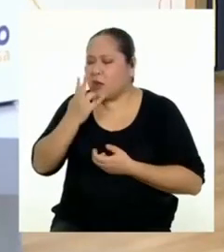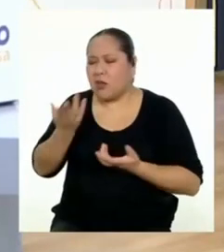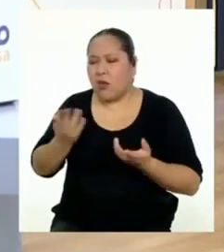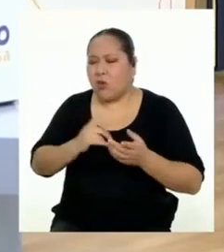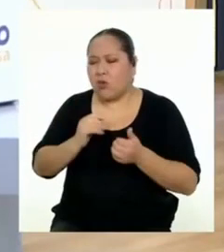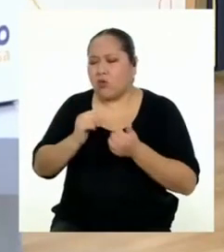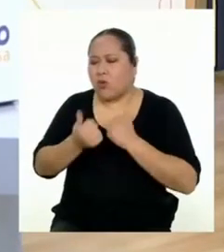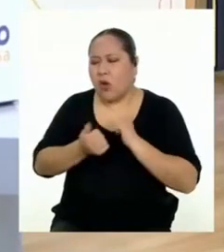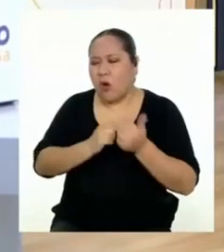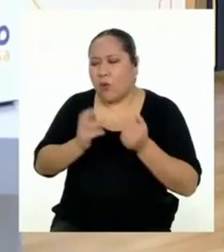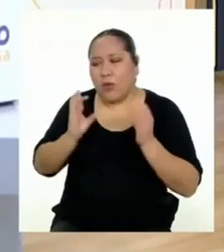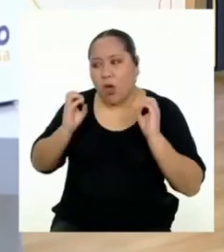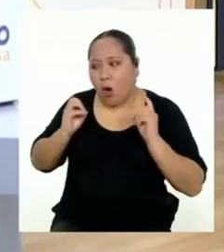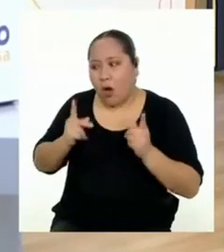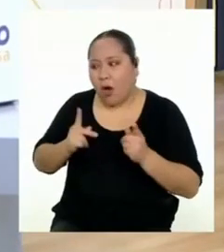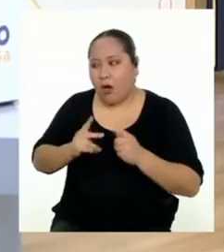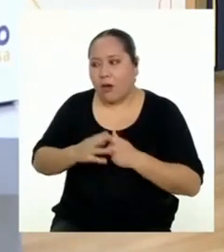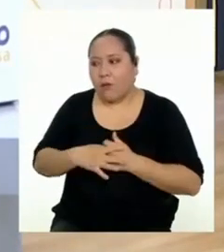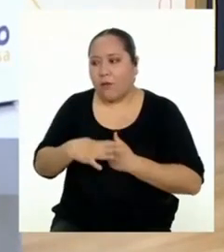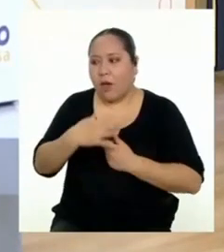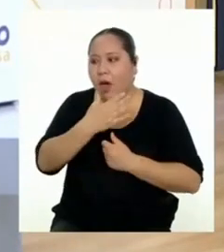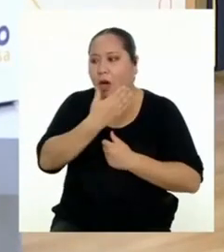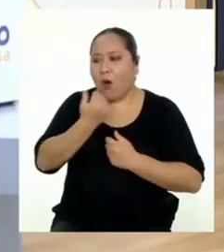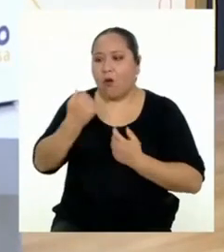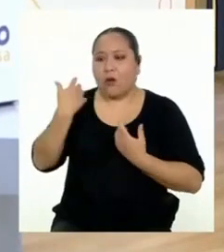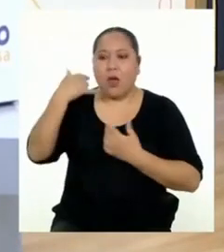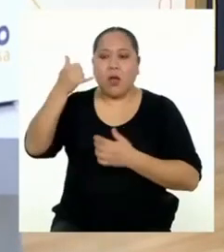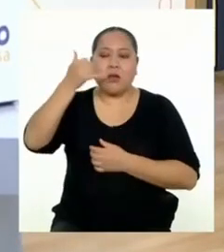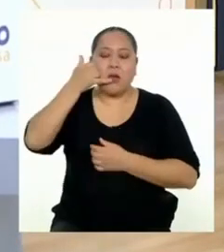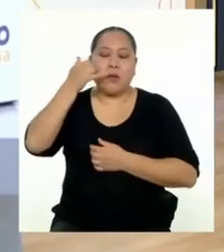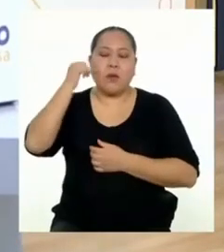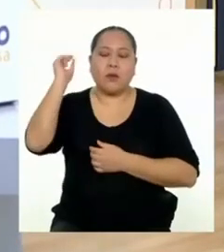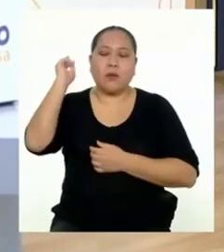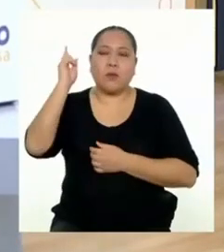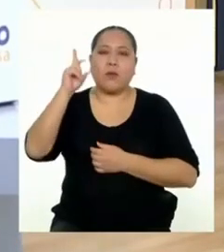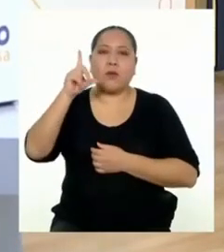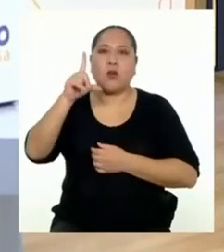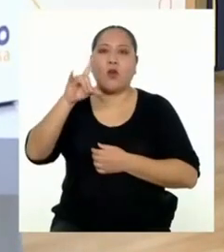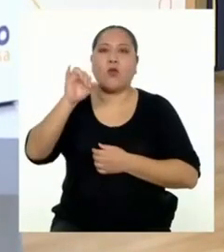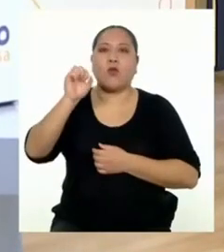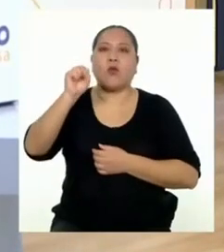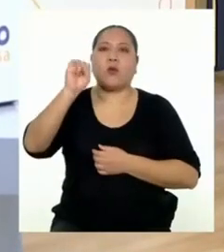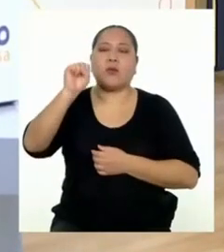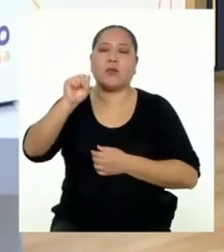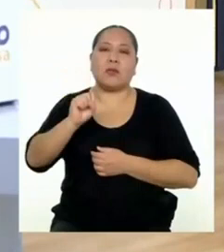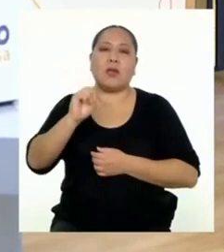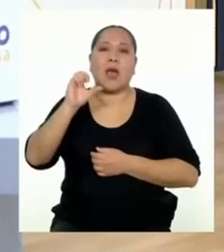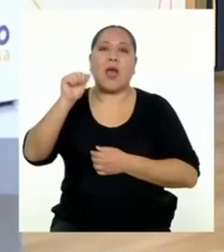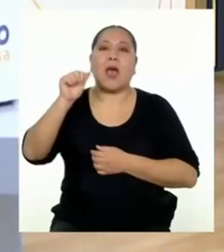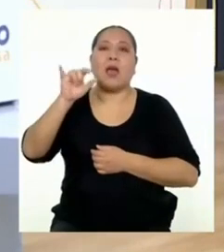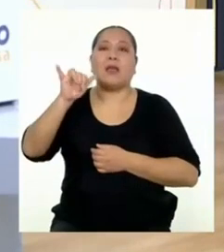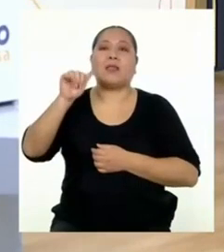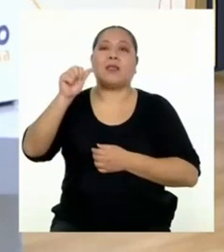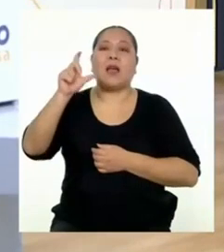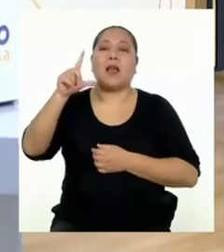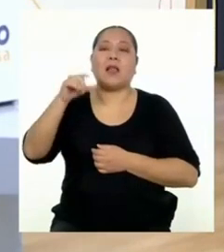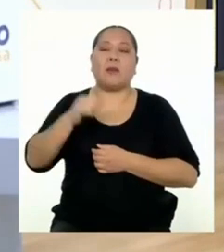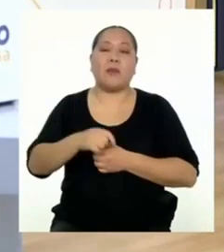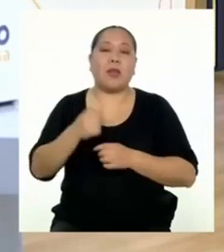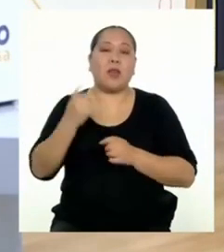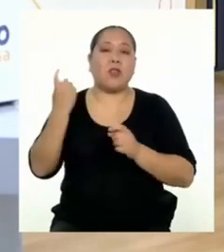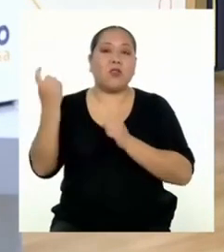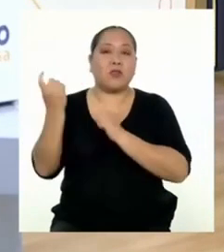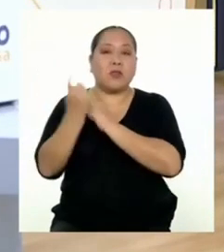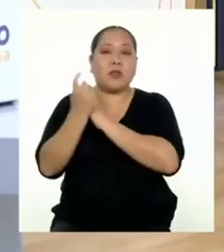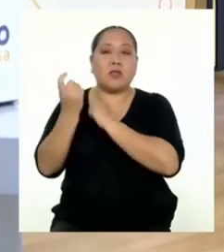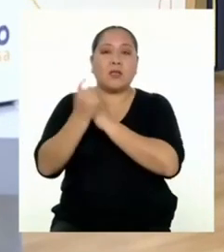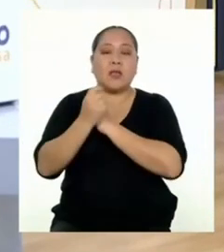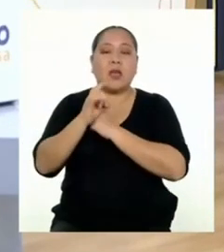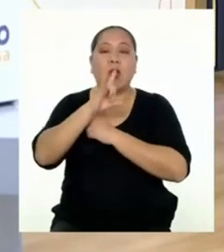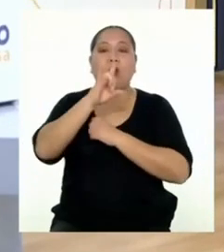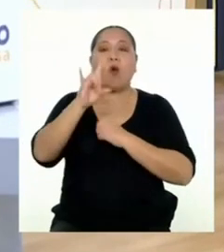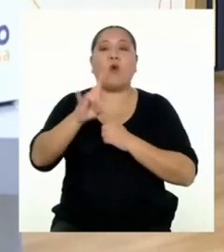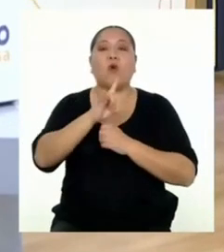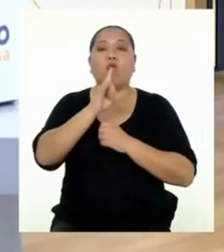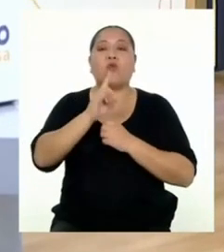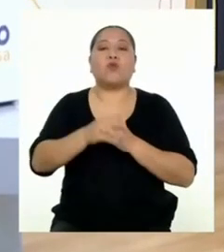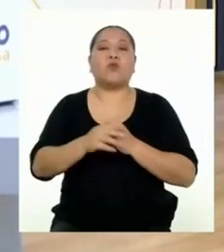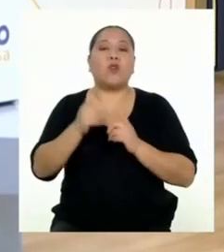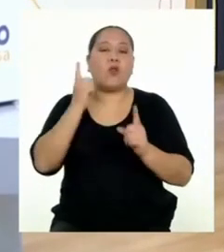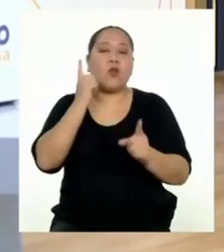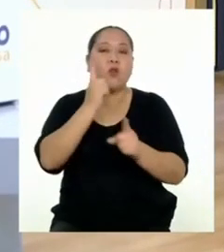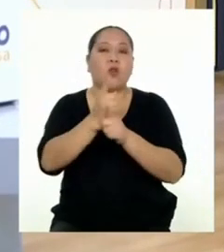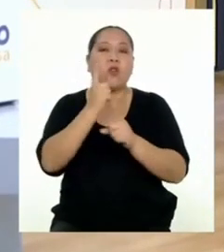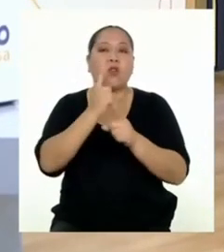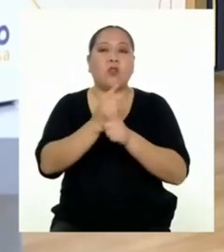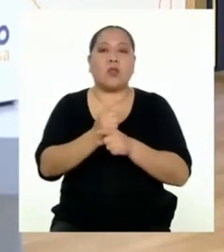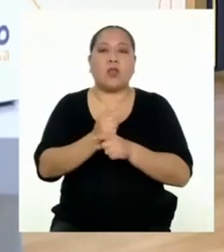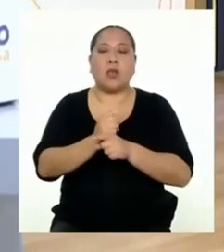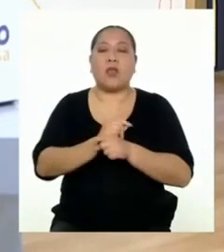una competencia, ¿de acuerdo? Mejor llamemos al profesor Luis Ayala para que nos instruya sobre el uso adecuado de bienes y